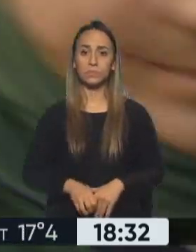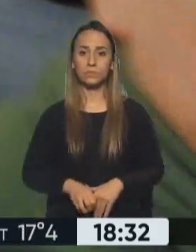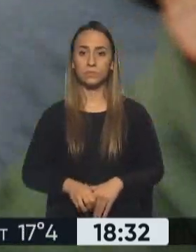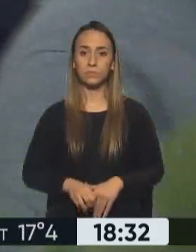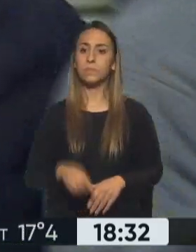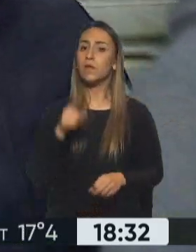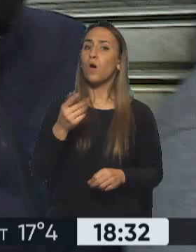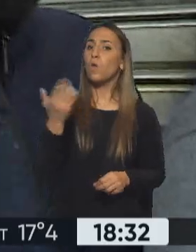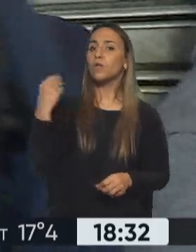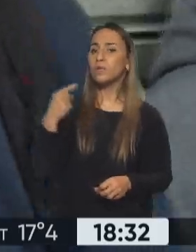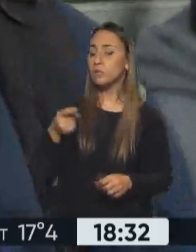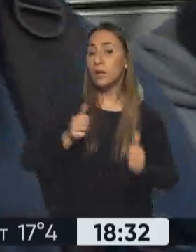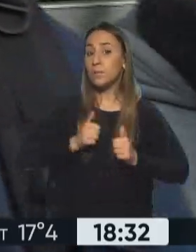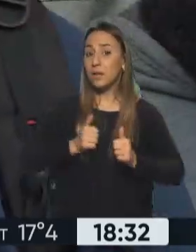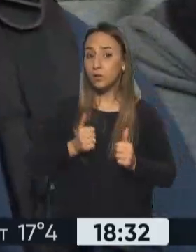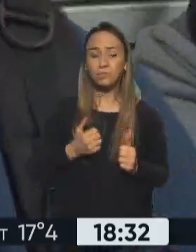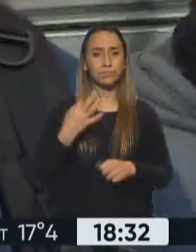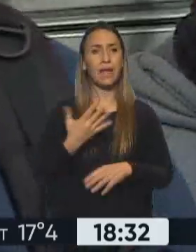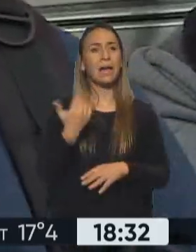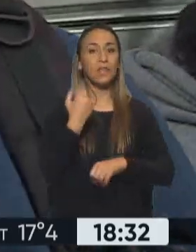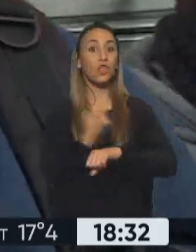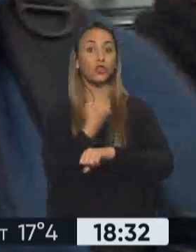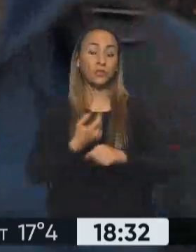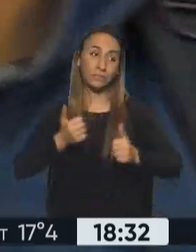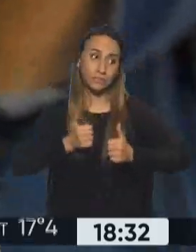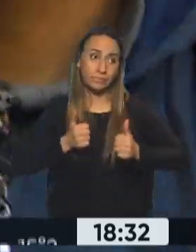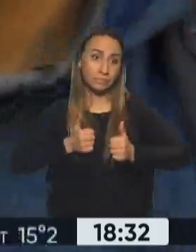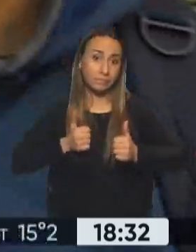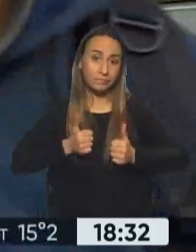¿Cuánto hace que estás esperando el colectivo? Dos horas.